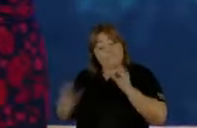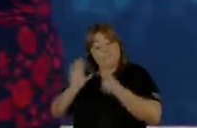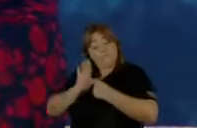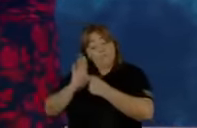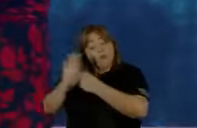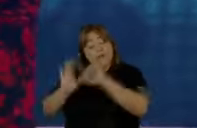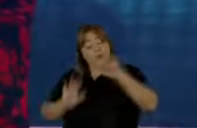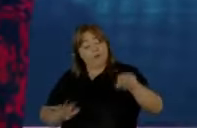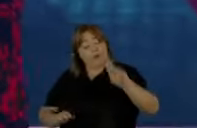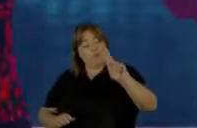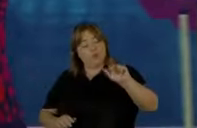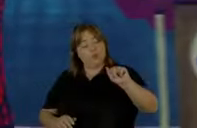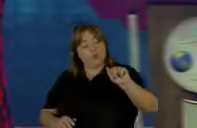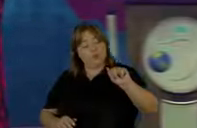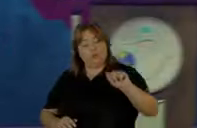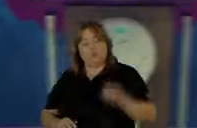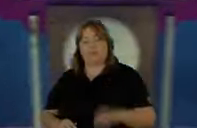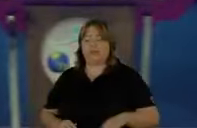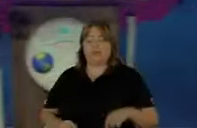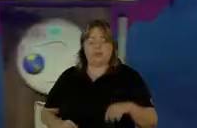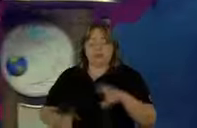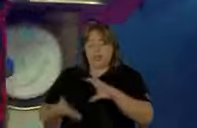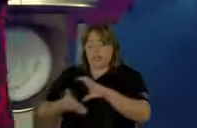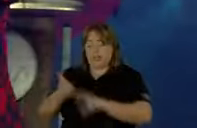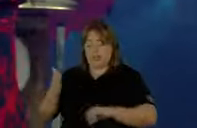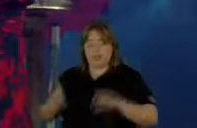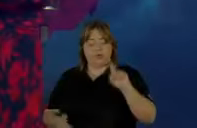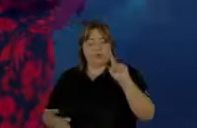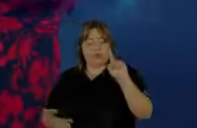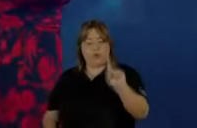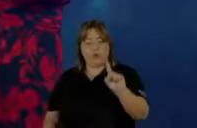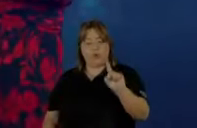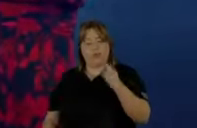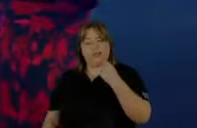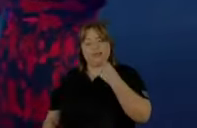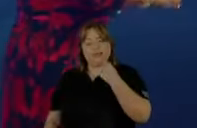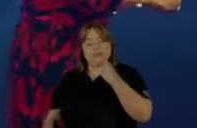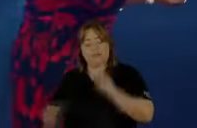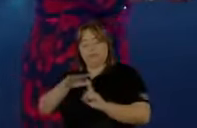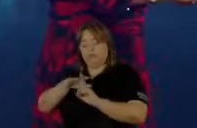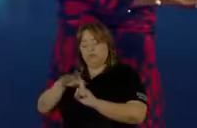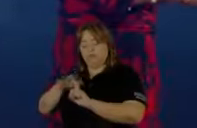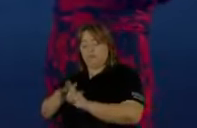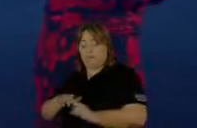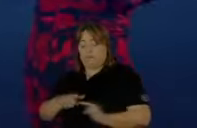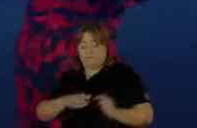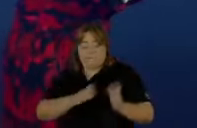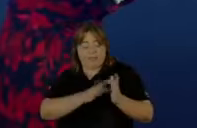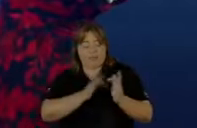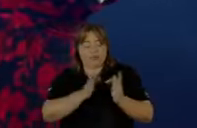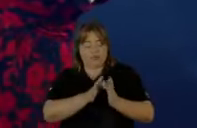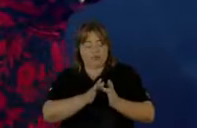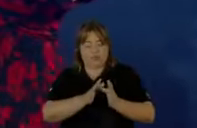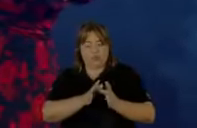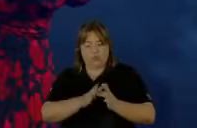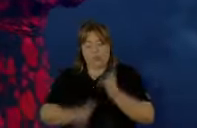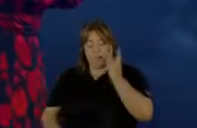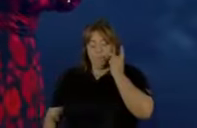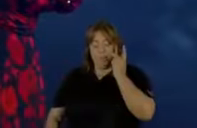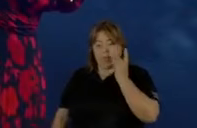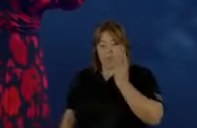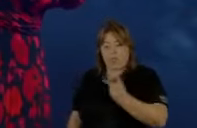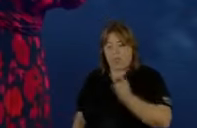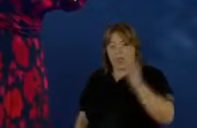1 y en muchas instancias en la palabra, a partir de Jesús, la gente se da cuenta de